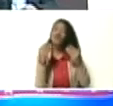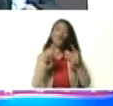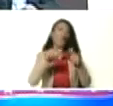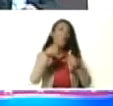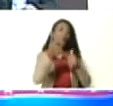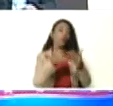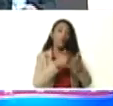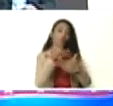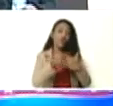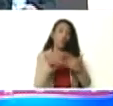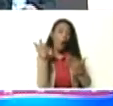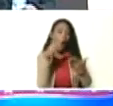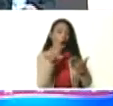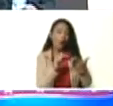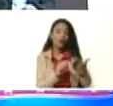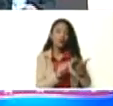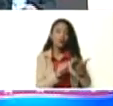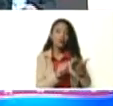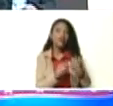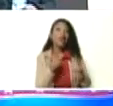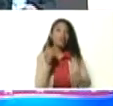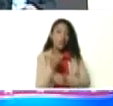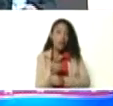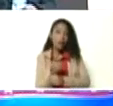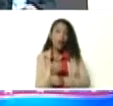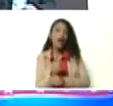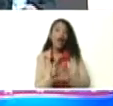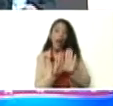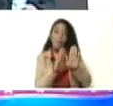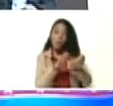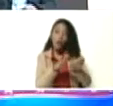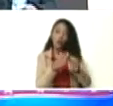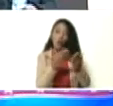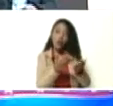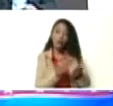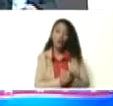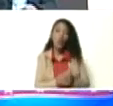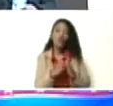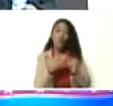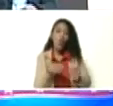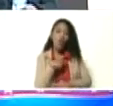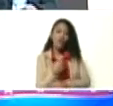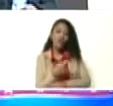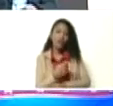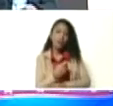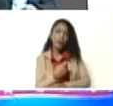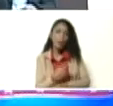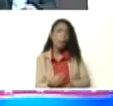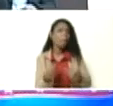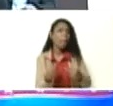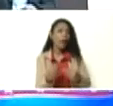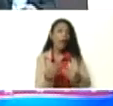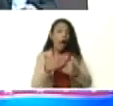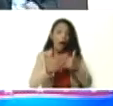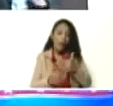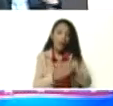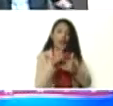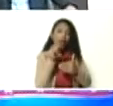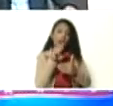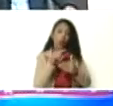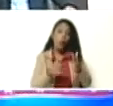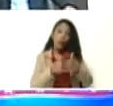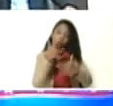proyectos que deben contar con todo el apoyo, todo el financiamiento para que vayan adelante esos